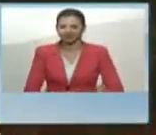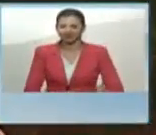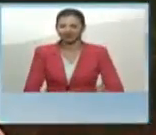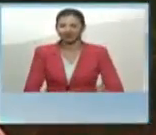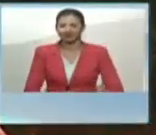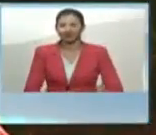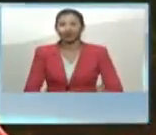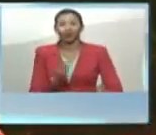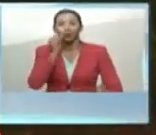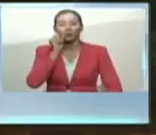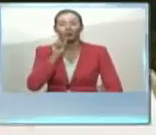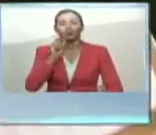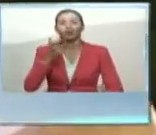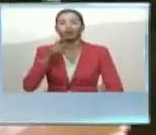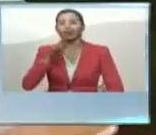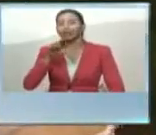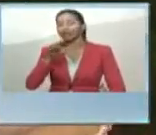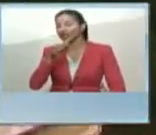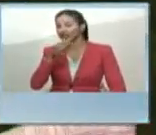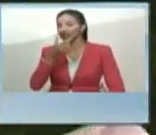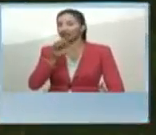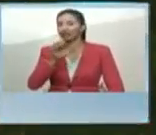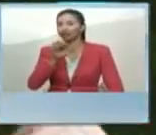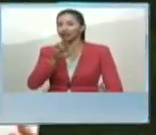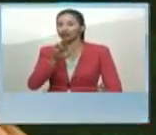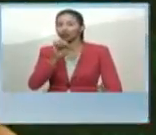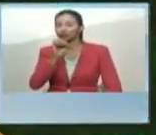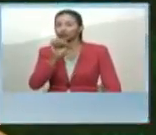Lewis Lugo, LL.